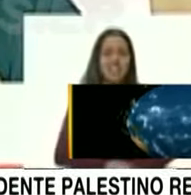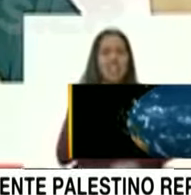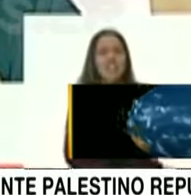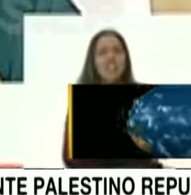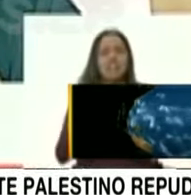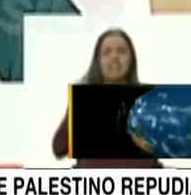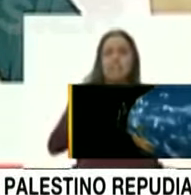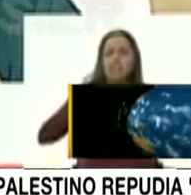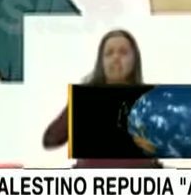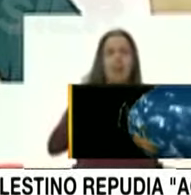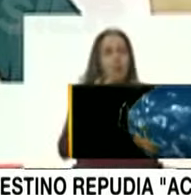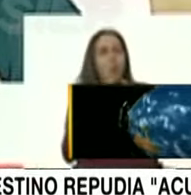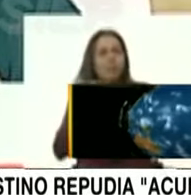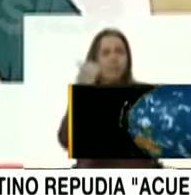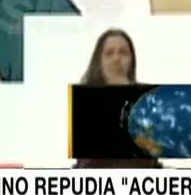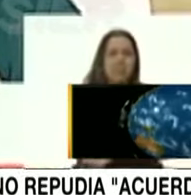¿Cuántos crímenes hay que soportar